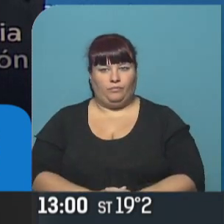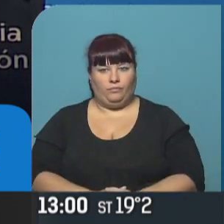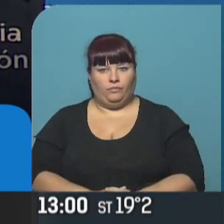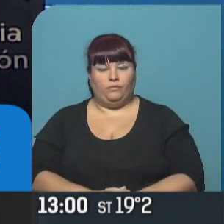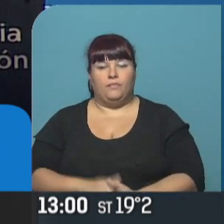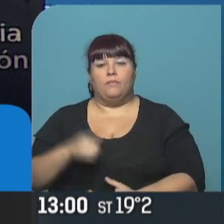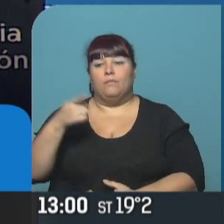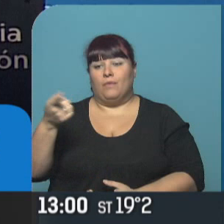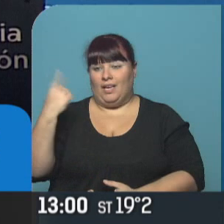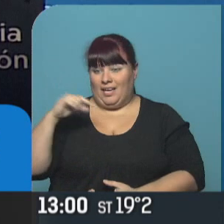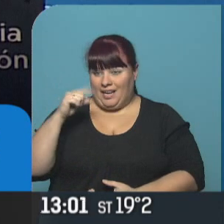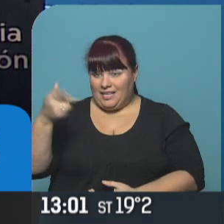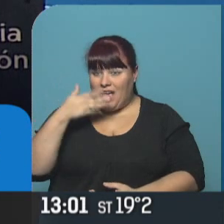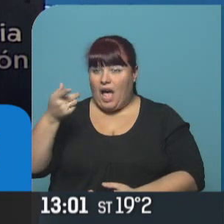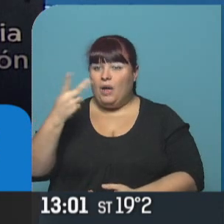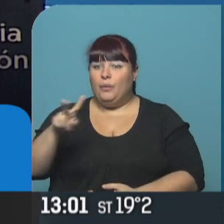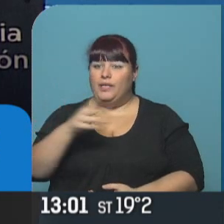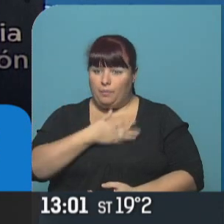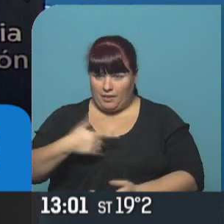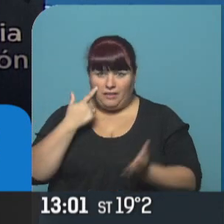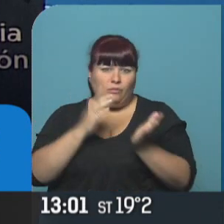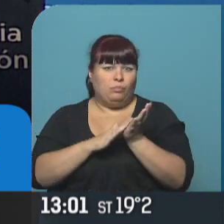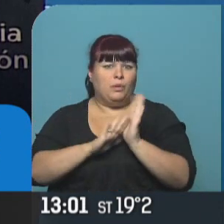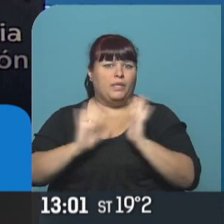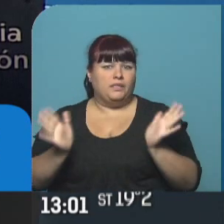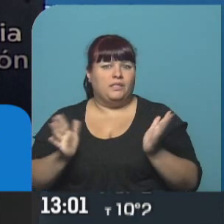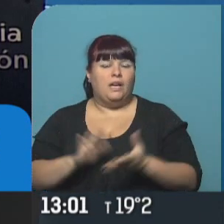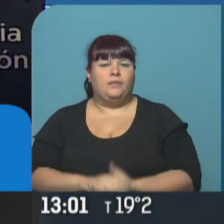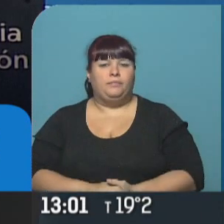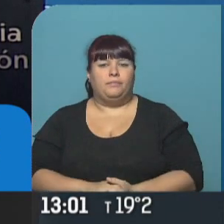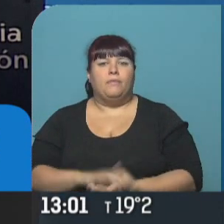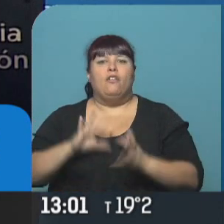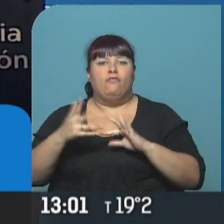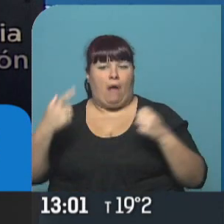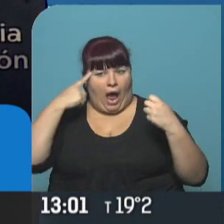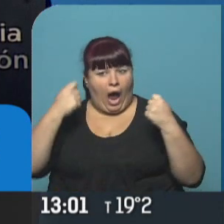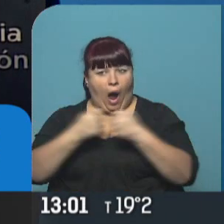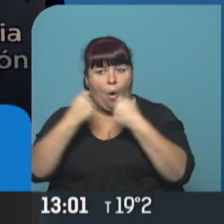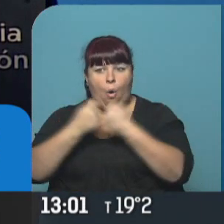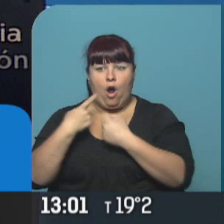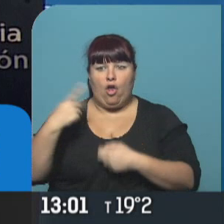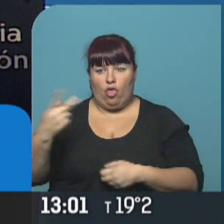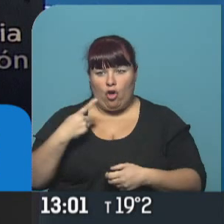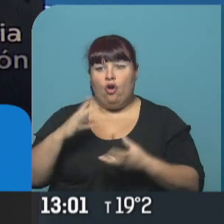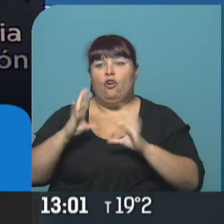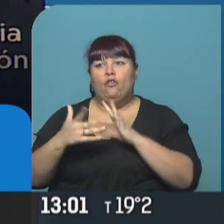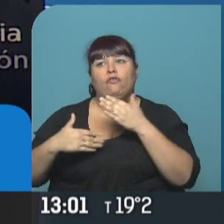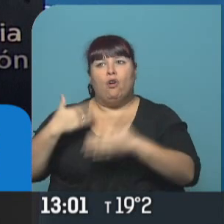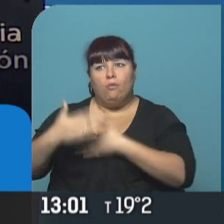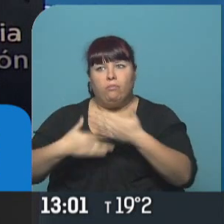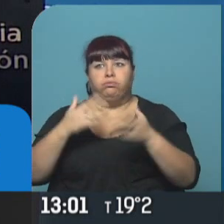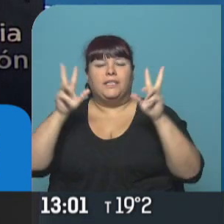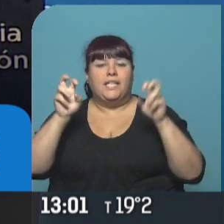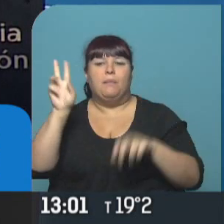La declaración que acaba de hacer el vicepresidente muestra claramente el nivel de coincidencias que tenemos de cómo abordar el